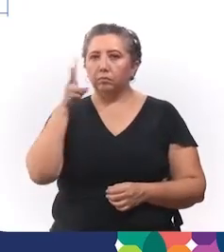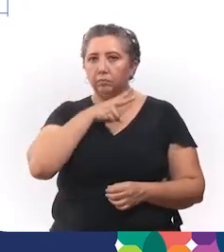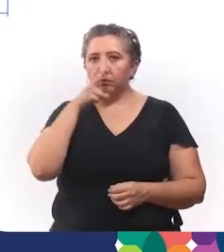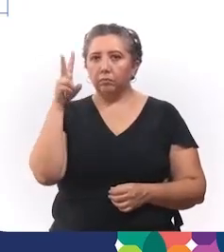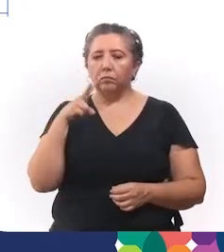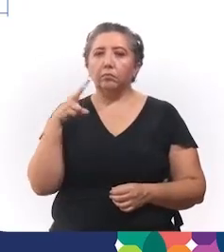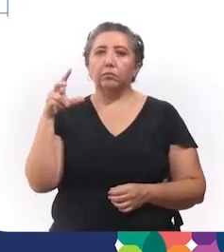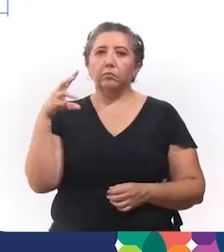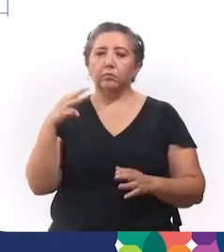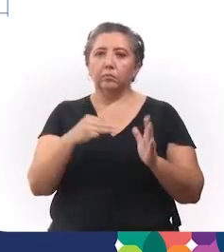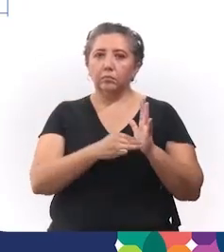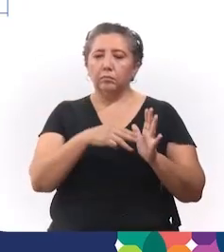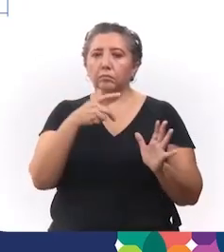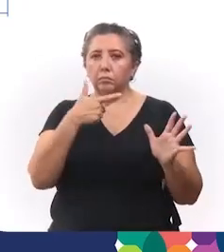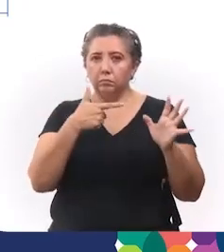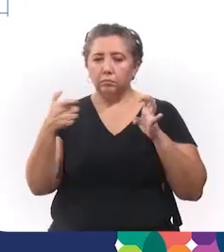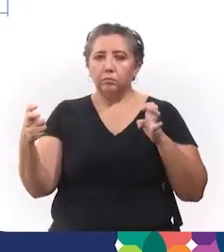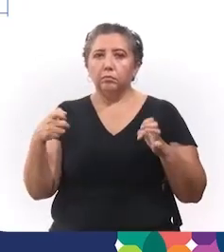Valladolid,